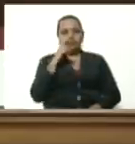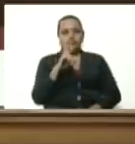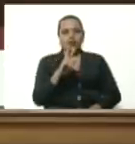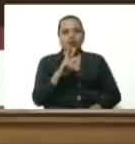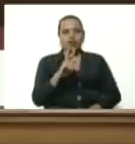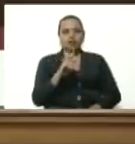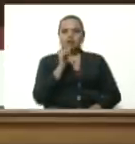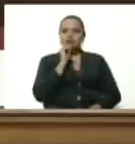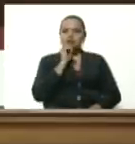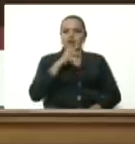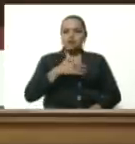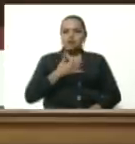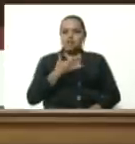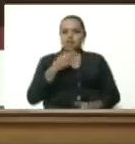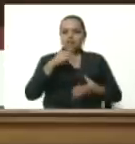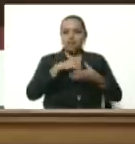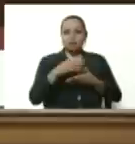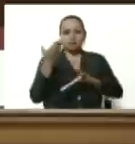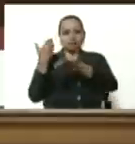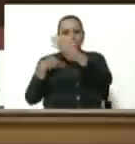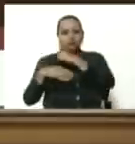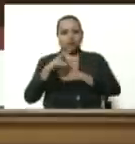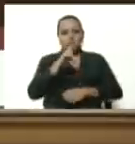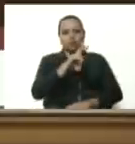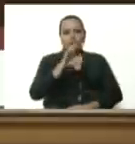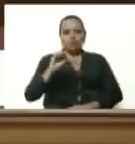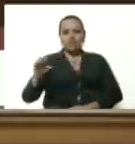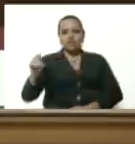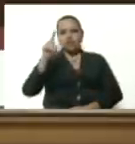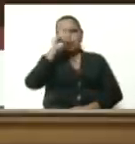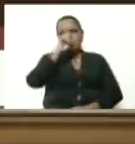alma. Fue hace 200 años,